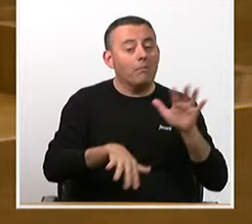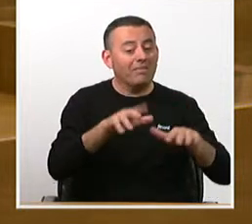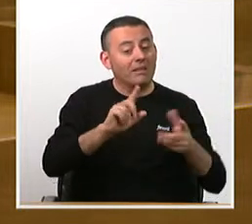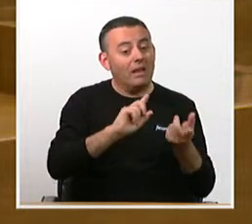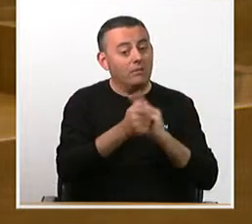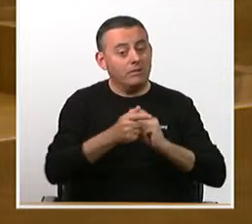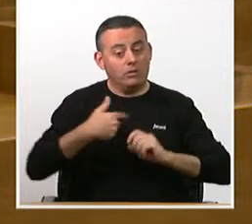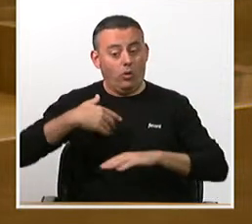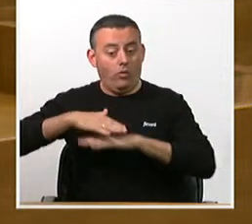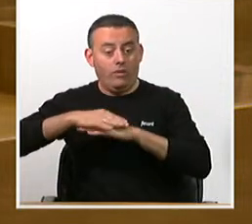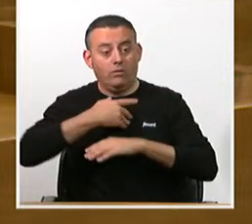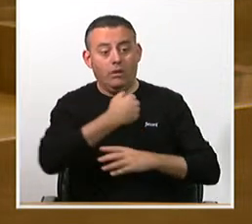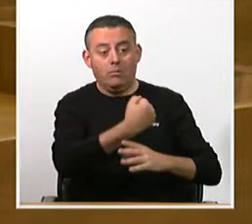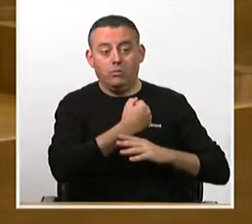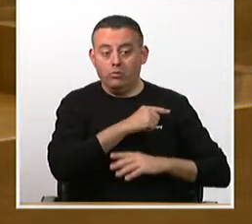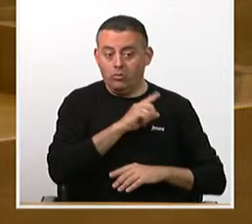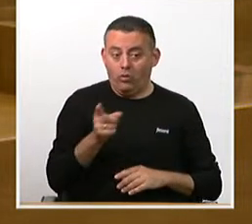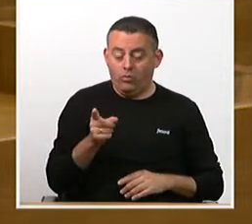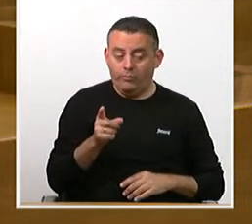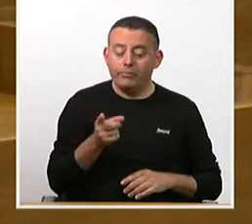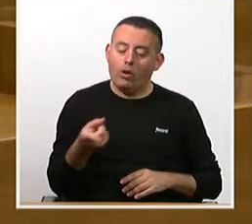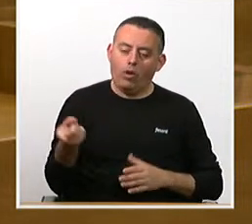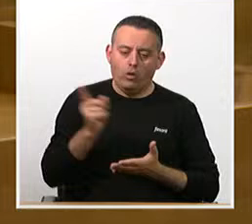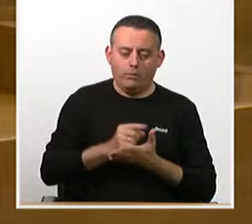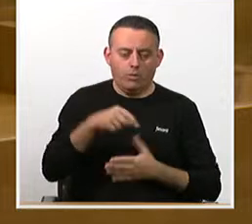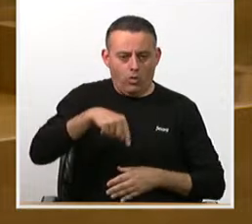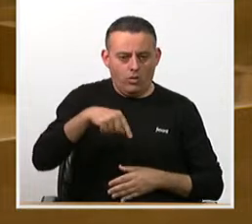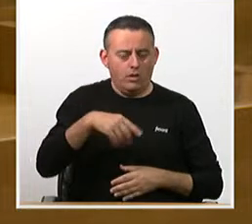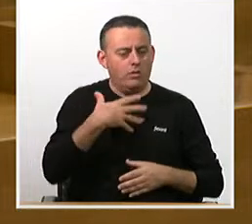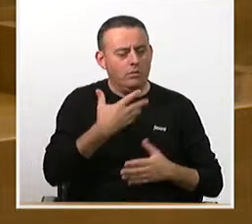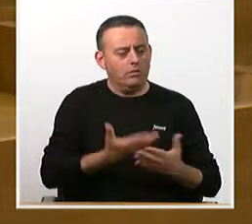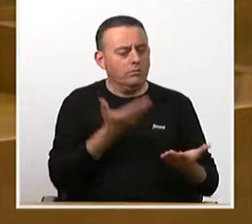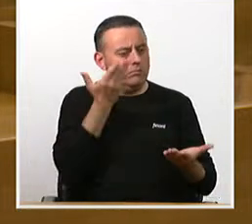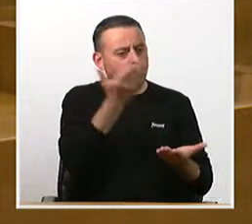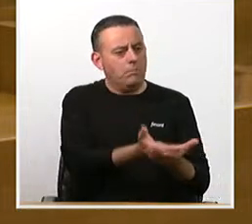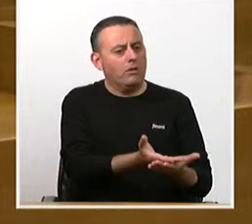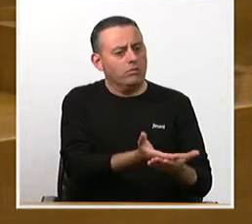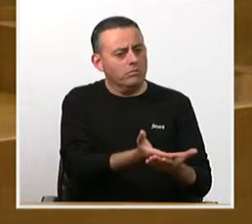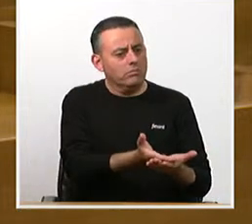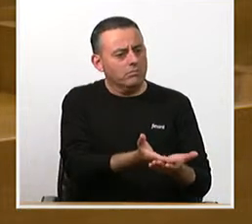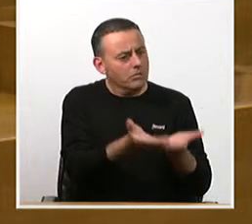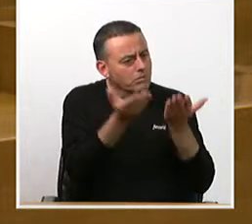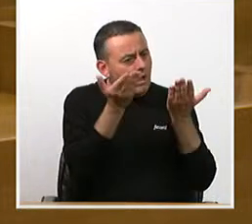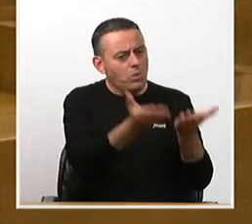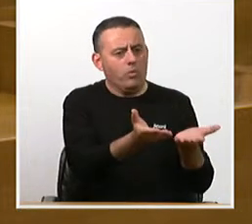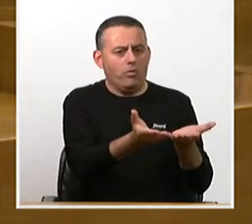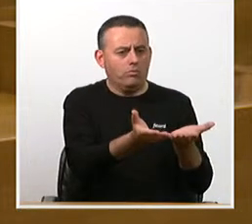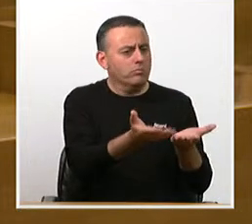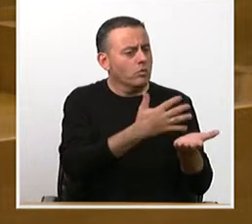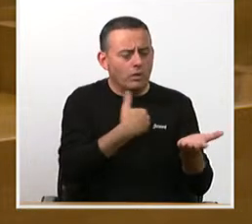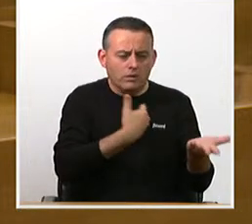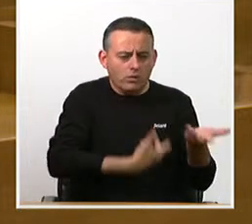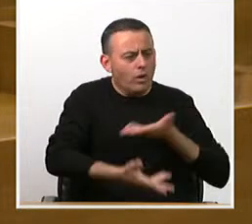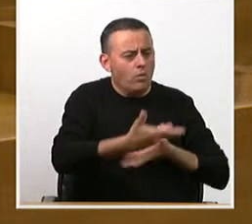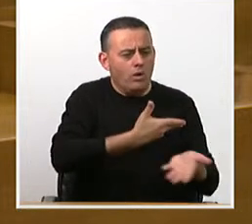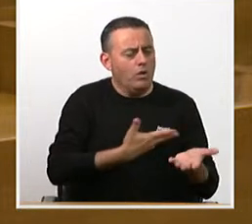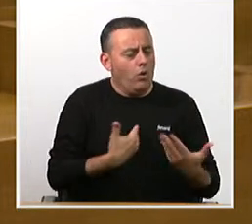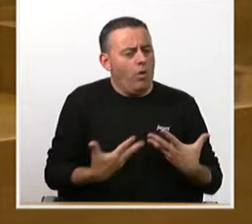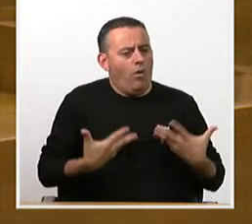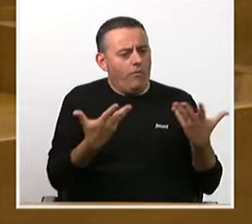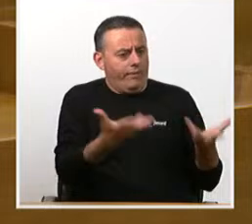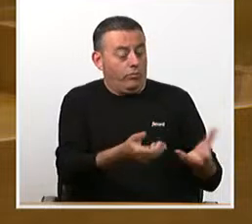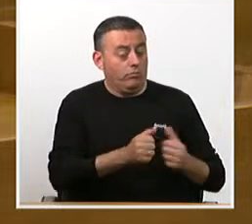no la desprecien en nuestra historia reciente hemos vivido otras tragedias que tiñen de duelo nuestro